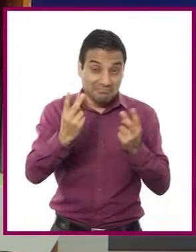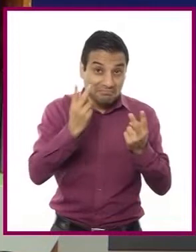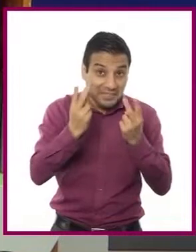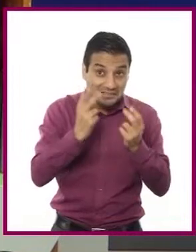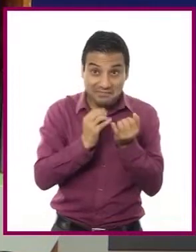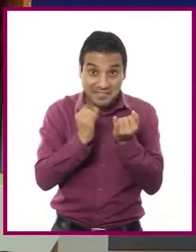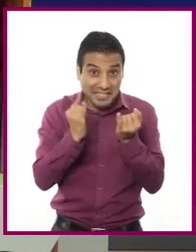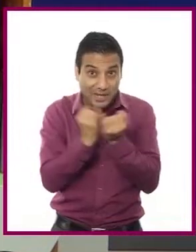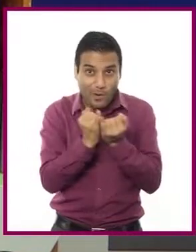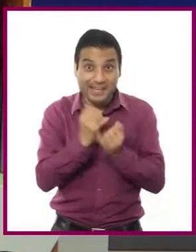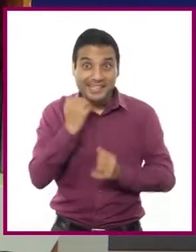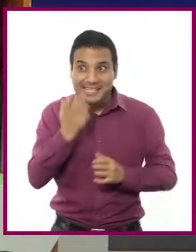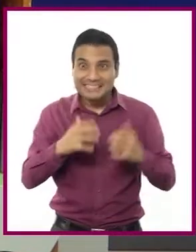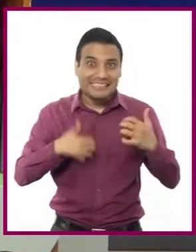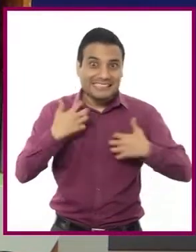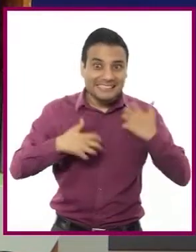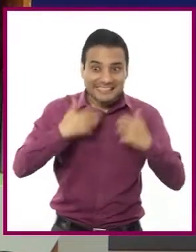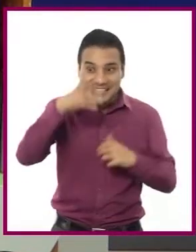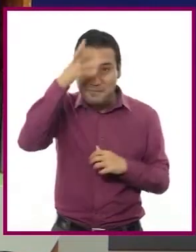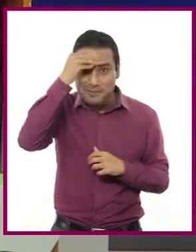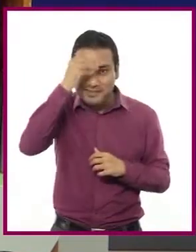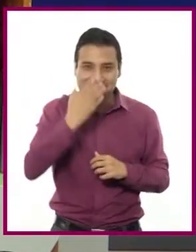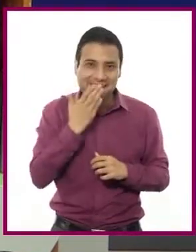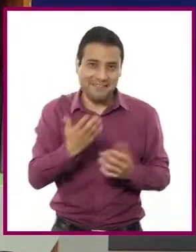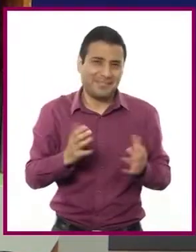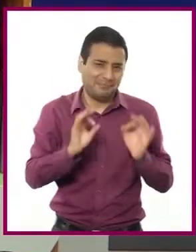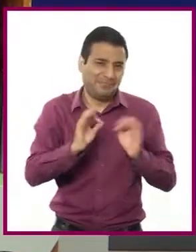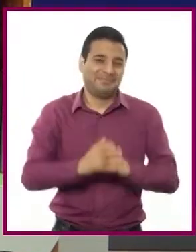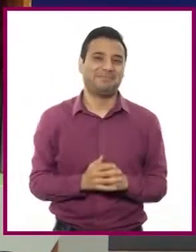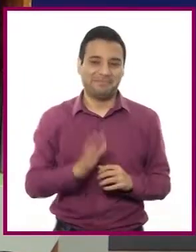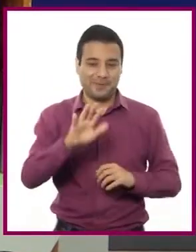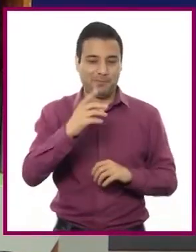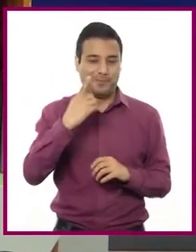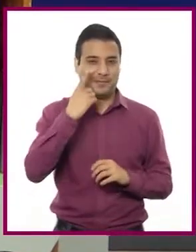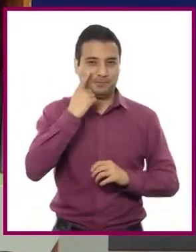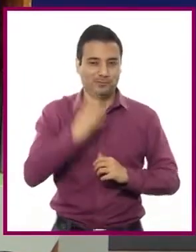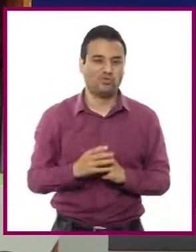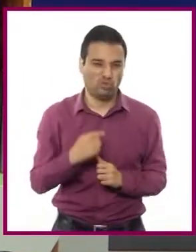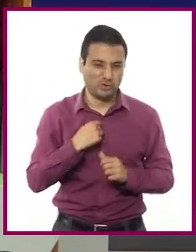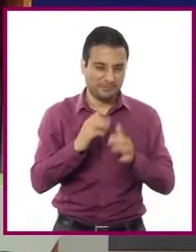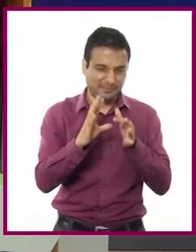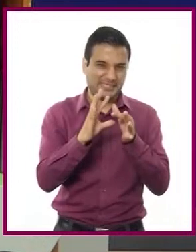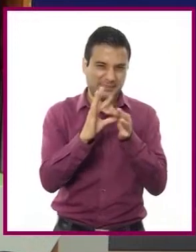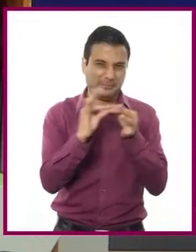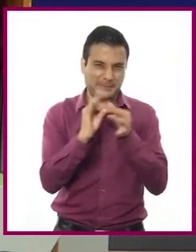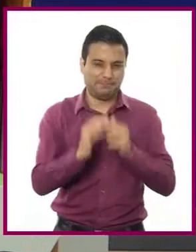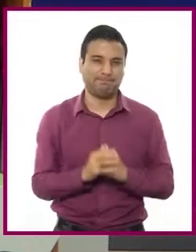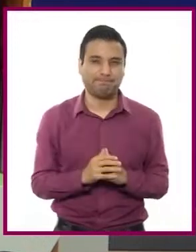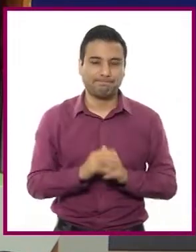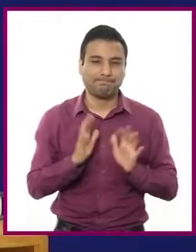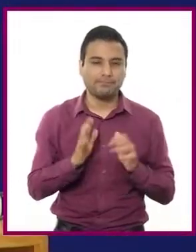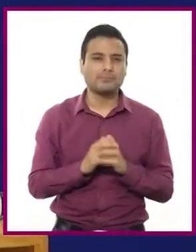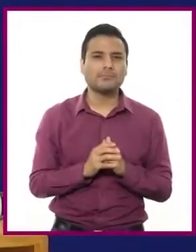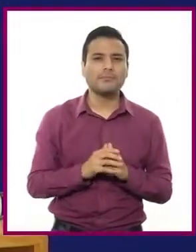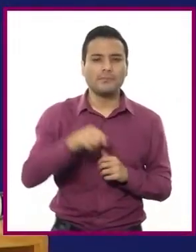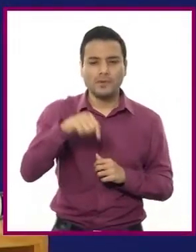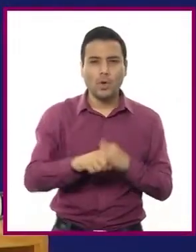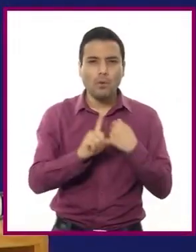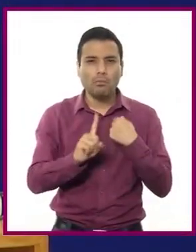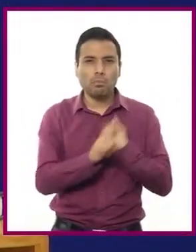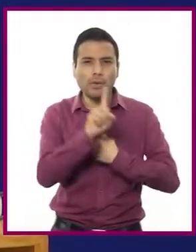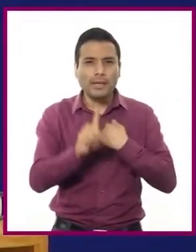estén ansiosos por seguir aprendiendo. Como les mencionaba, en esta sesión aprenderemos lo que es un problema